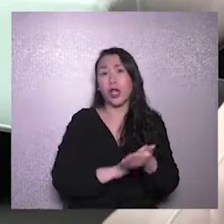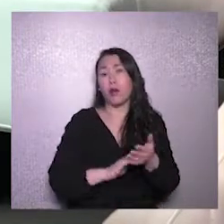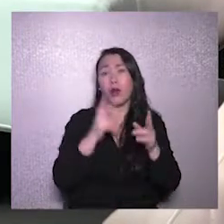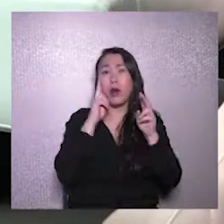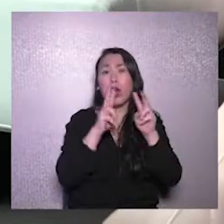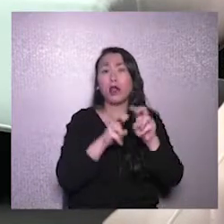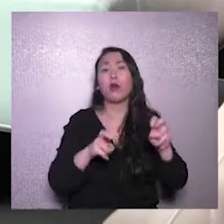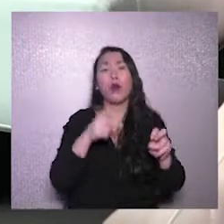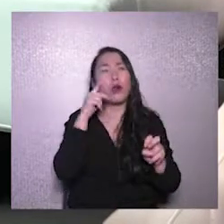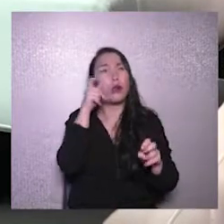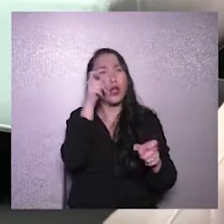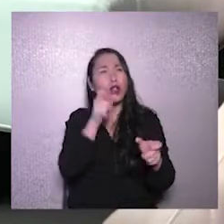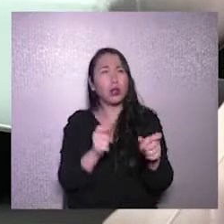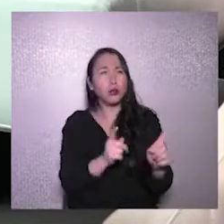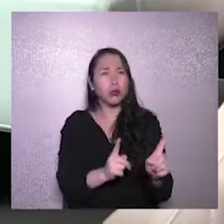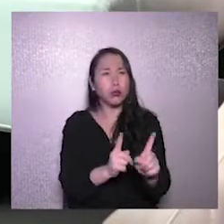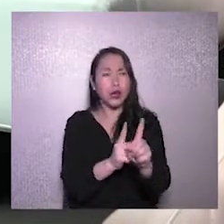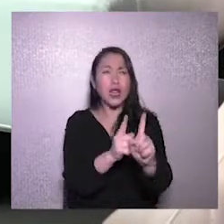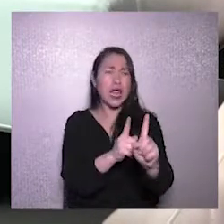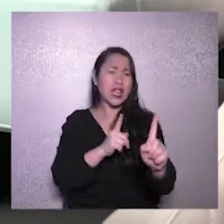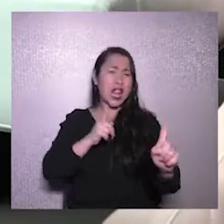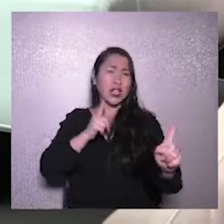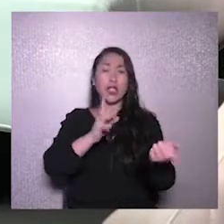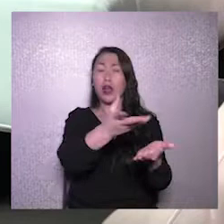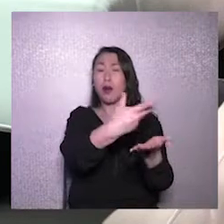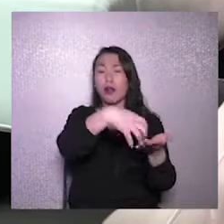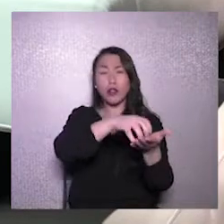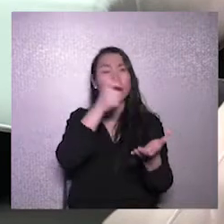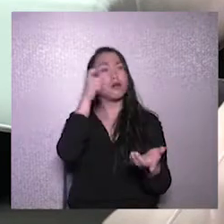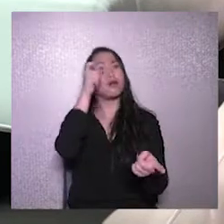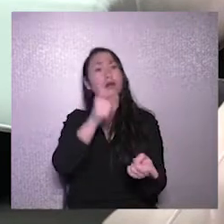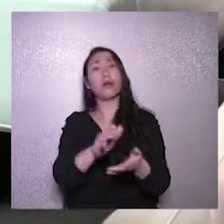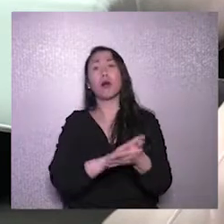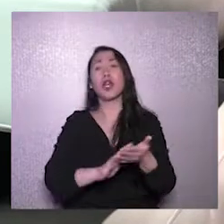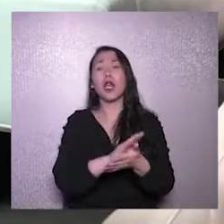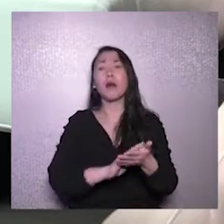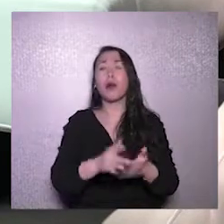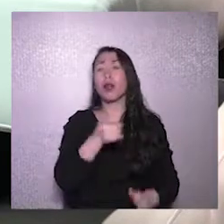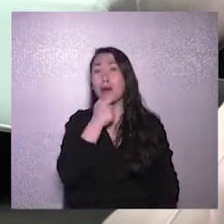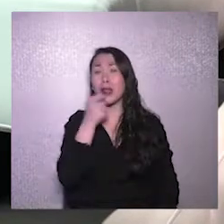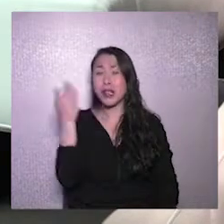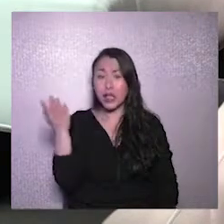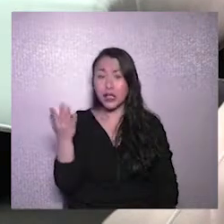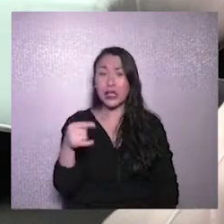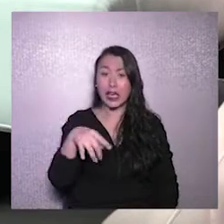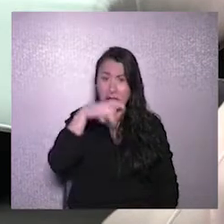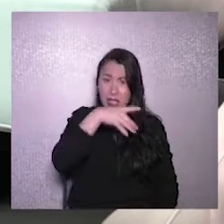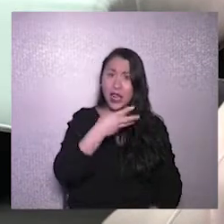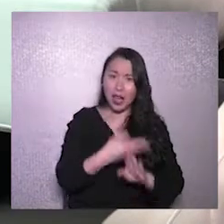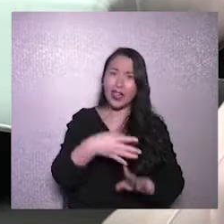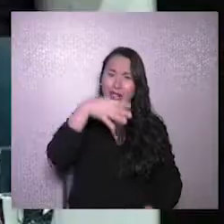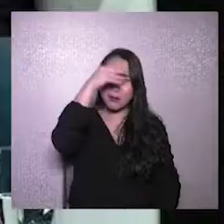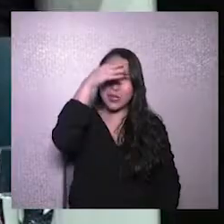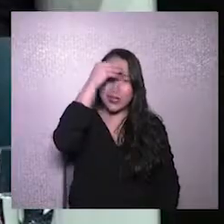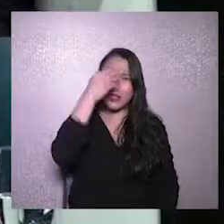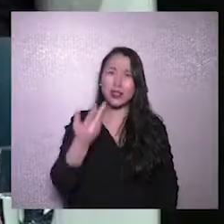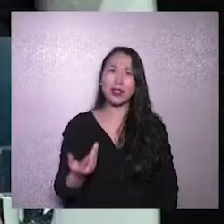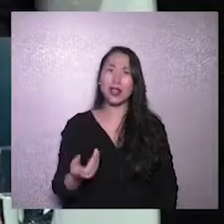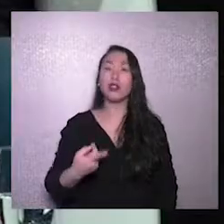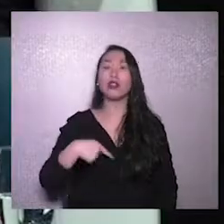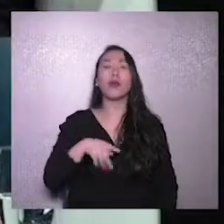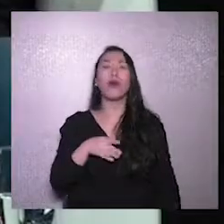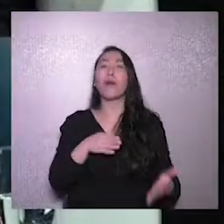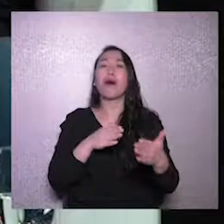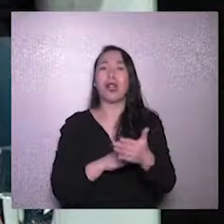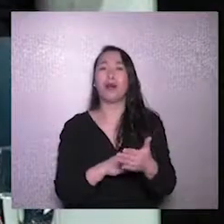monitoreo a distancia de grandes poblaciones, como sucede en Gran Bretaña, que hoy en Chile también hay experiencia y que hemos parado